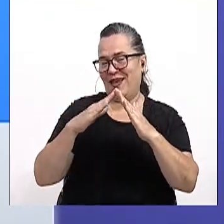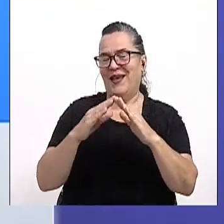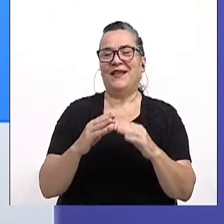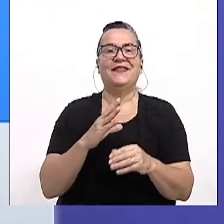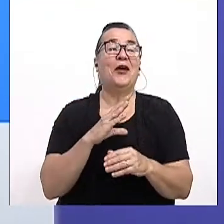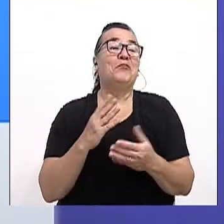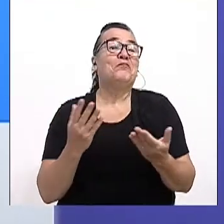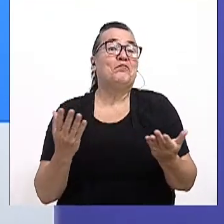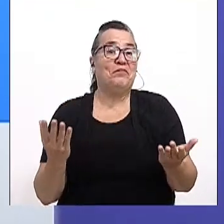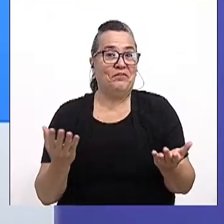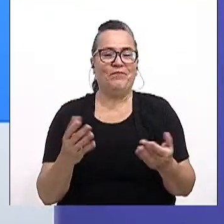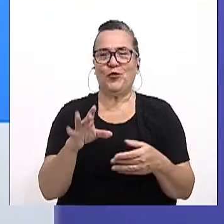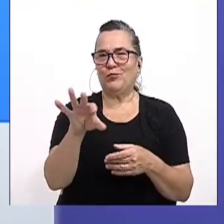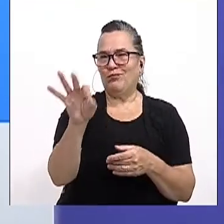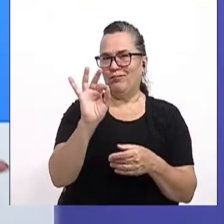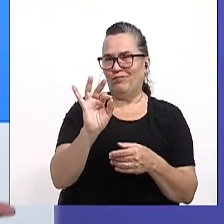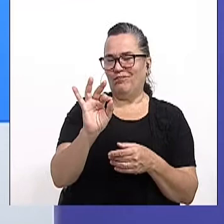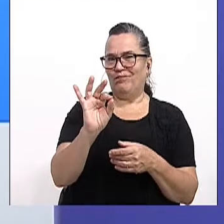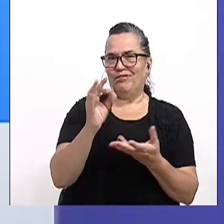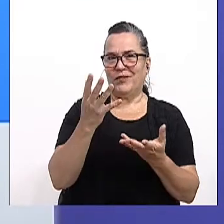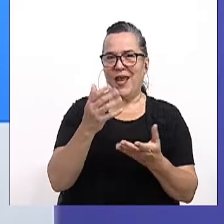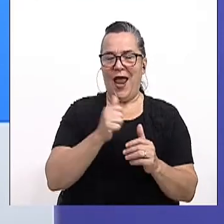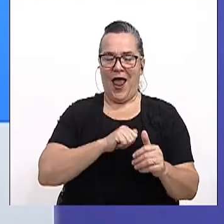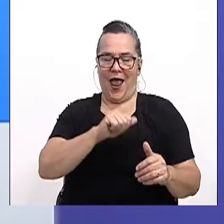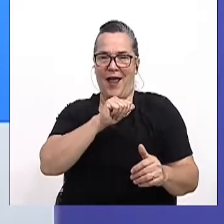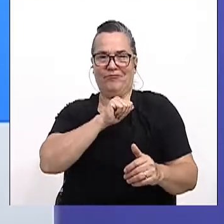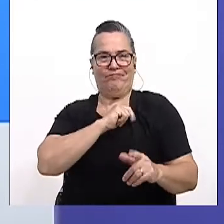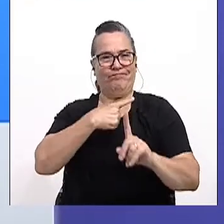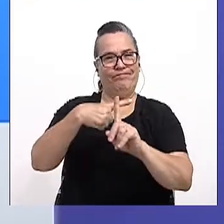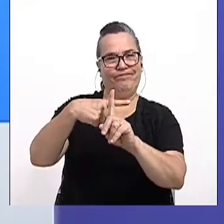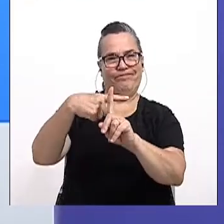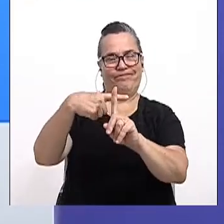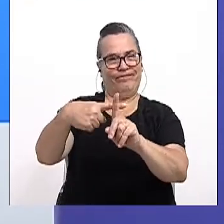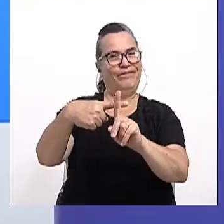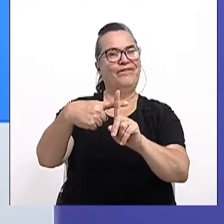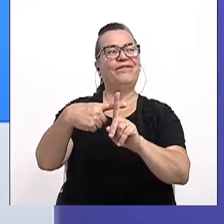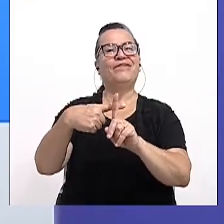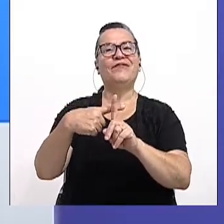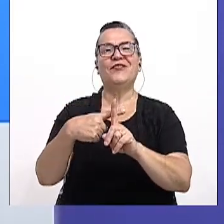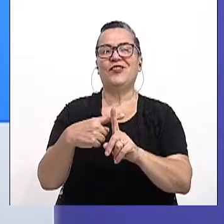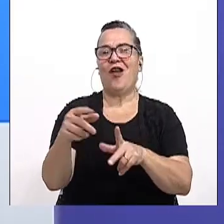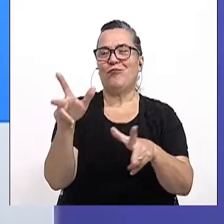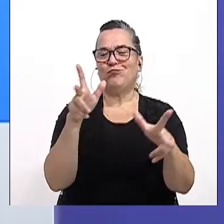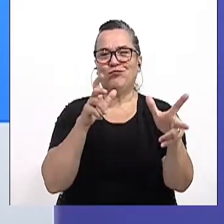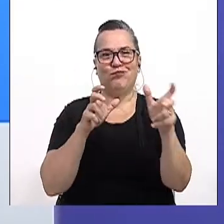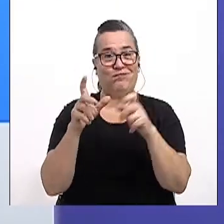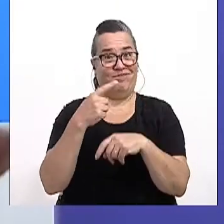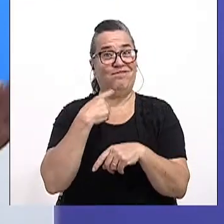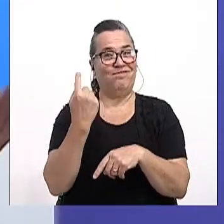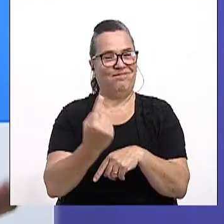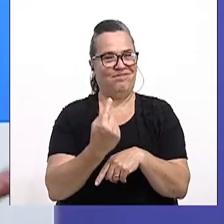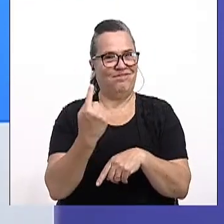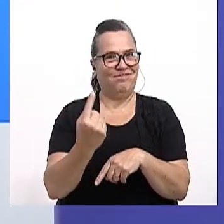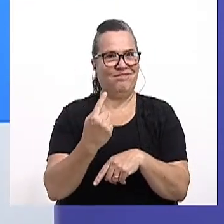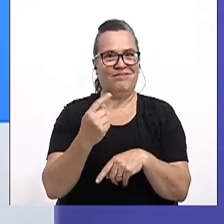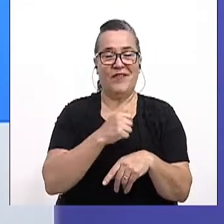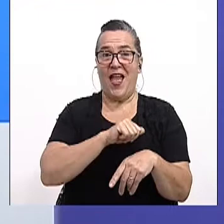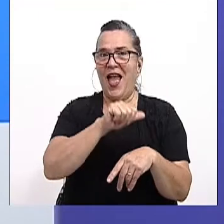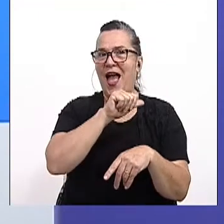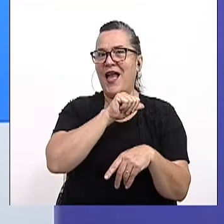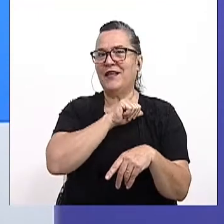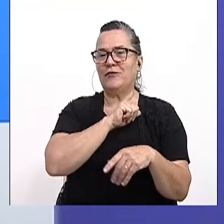Y bueno, los invito a tomar esa actitud positiva, como siempre me van a escuchar decirlo, ¿verdad? Una actitud